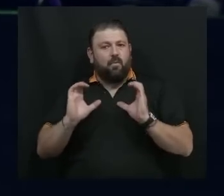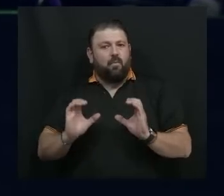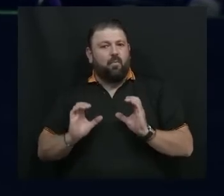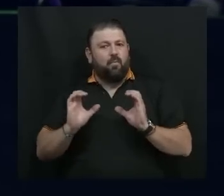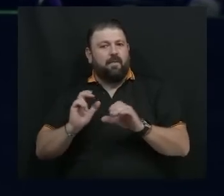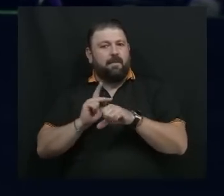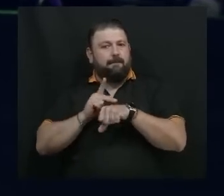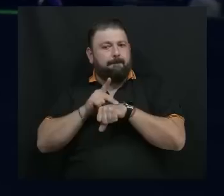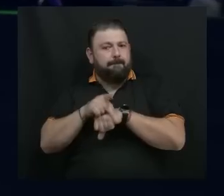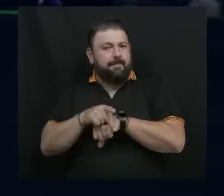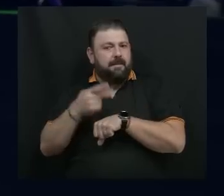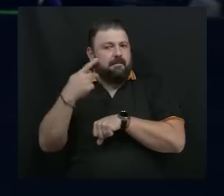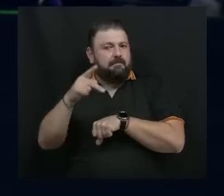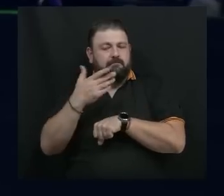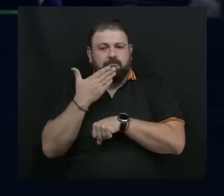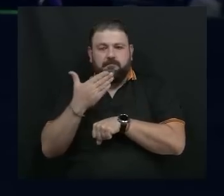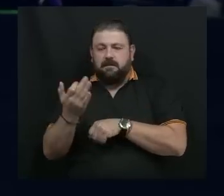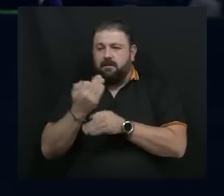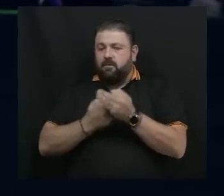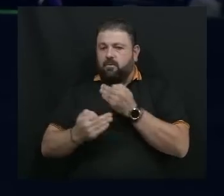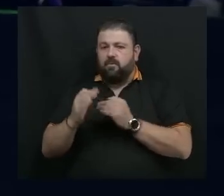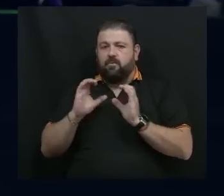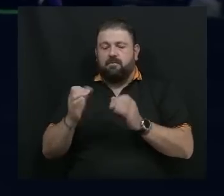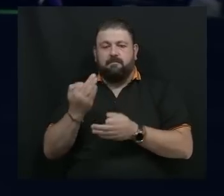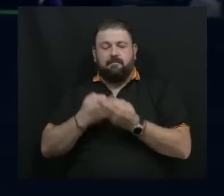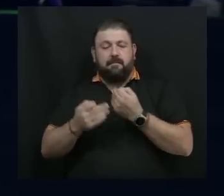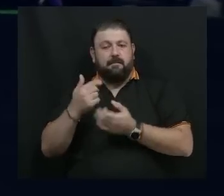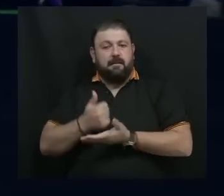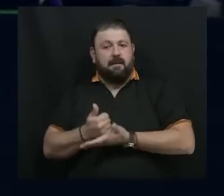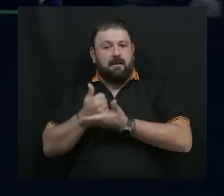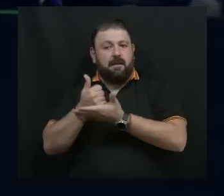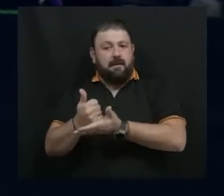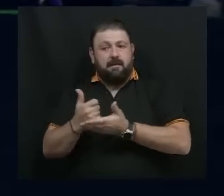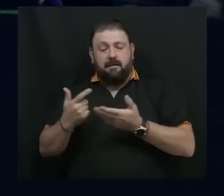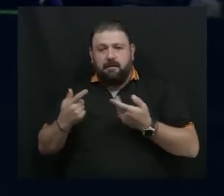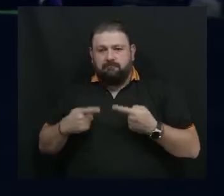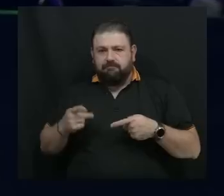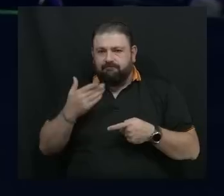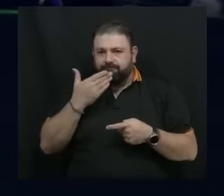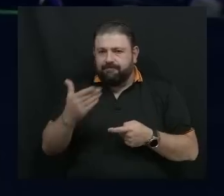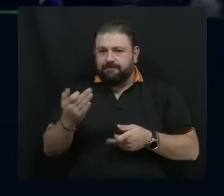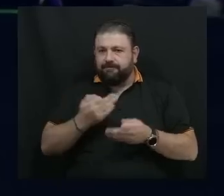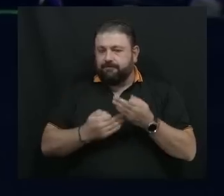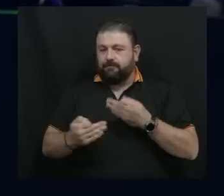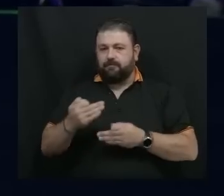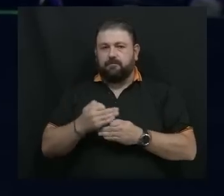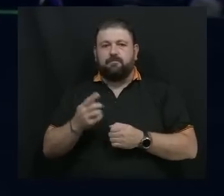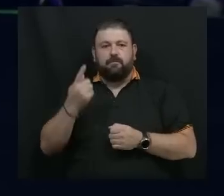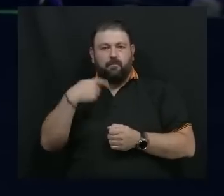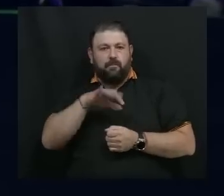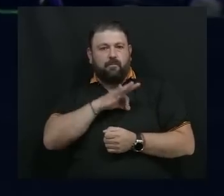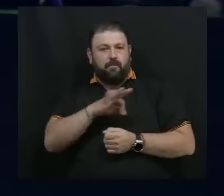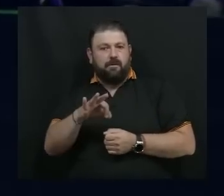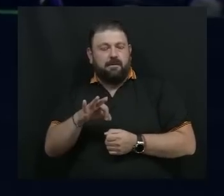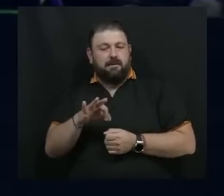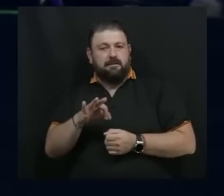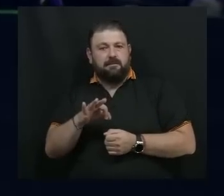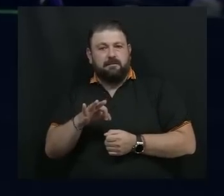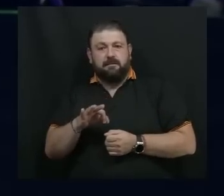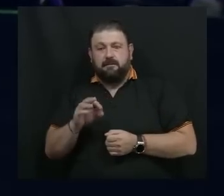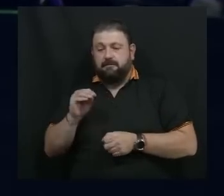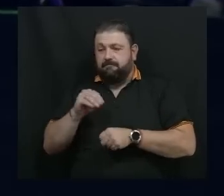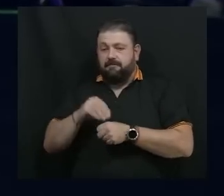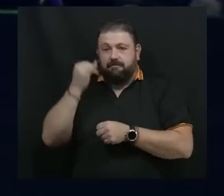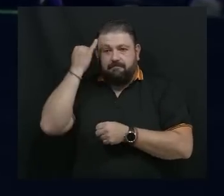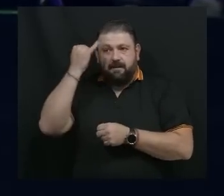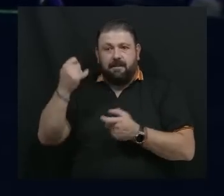un impacto muchísimo más grande, ayudar realmente a la persona y además poner mucho más dinero en tu